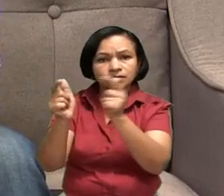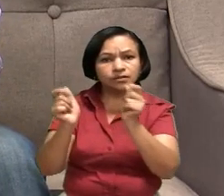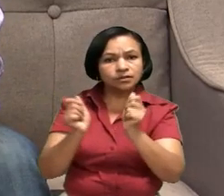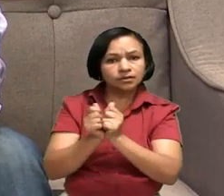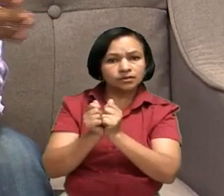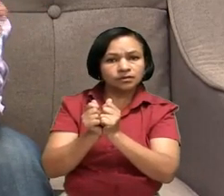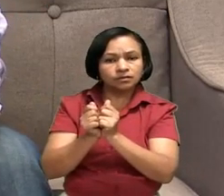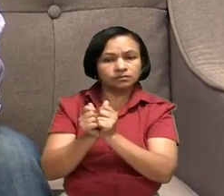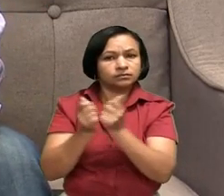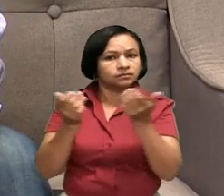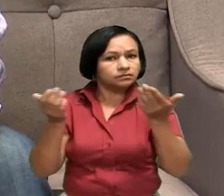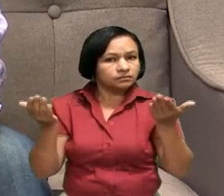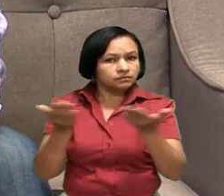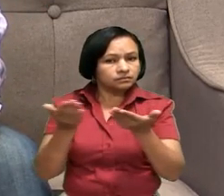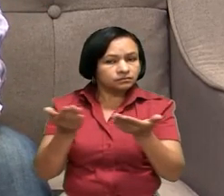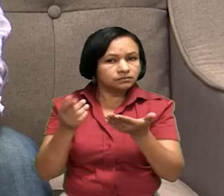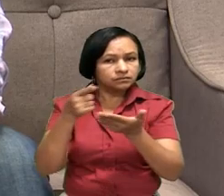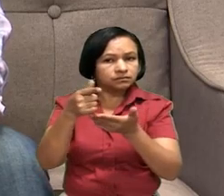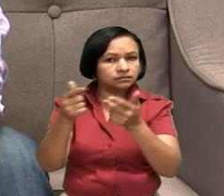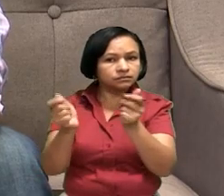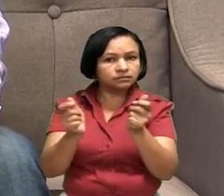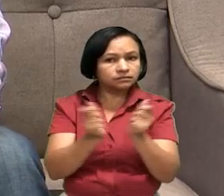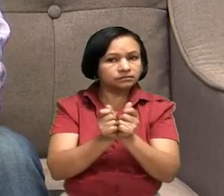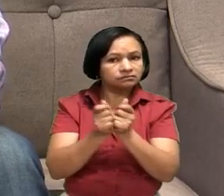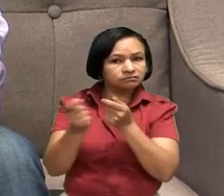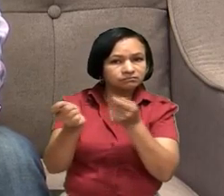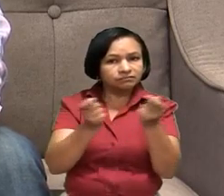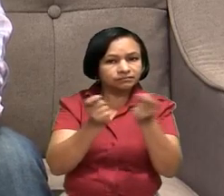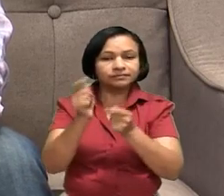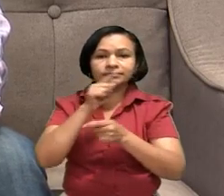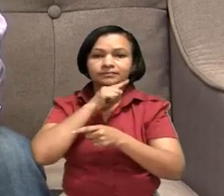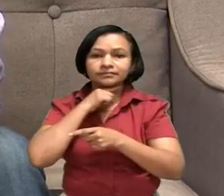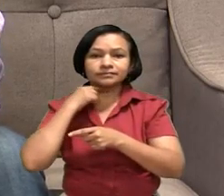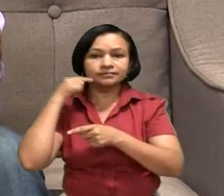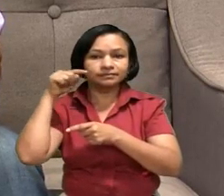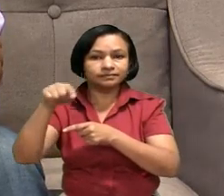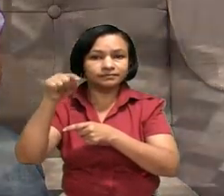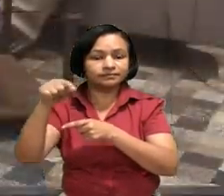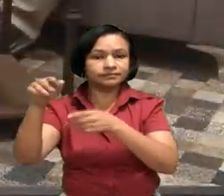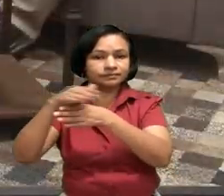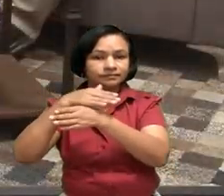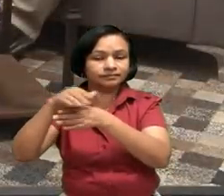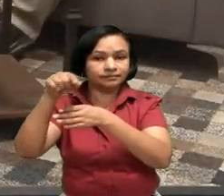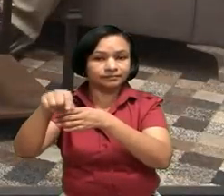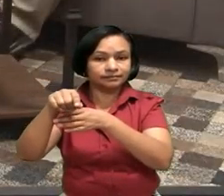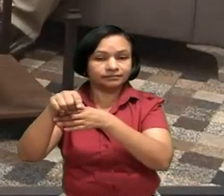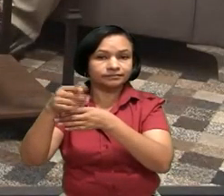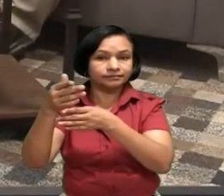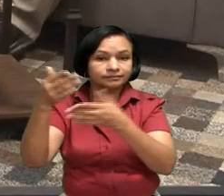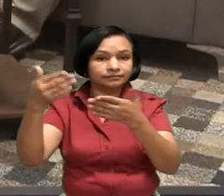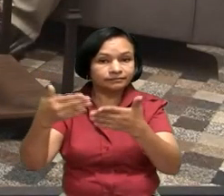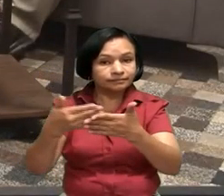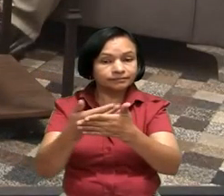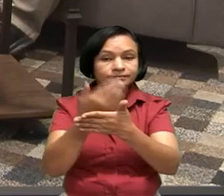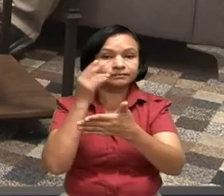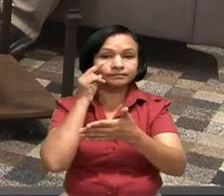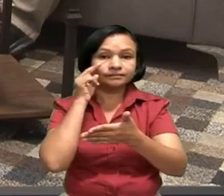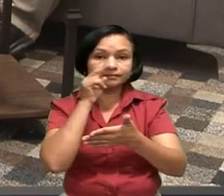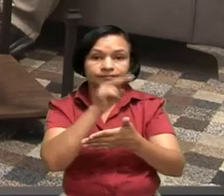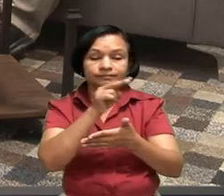naturalmente con también sus círculos mediáticos y su realidad frente a la nueva realidad que plantea